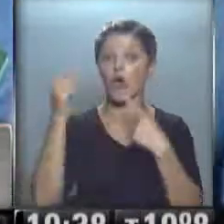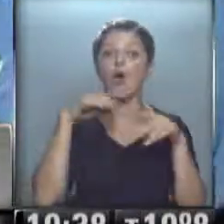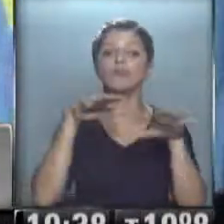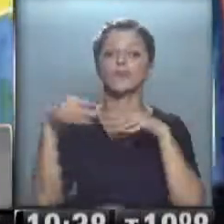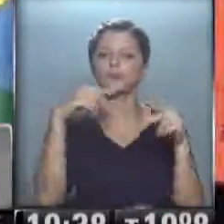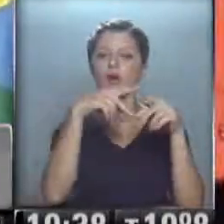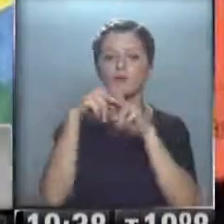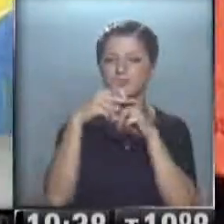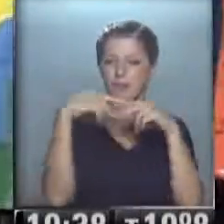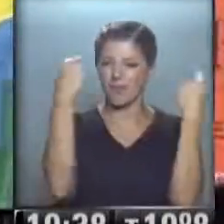estrategias